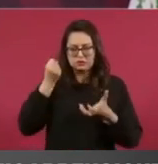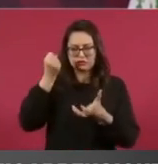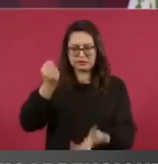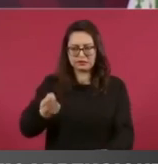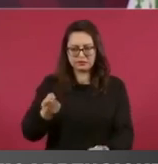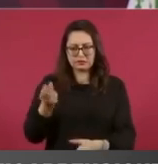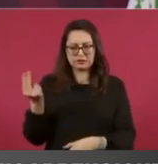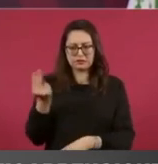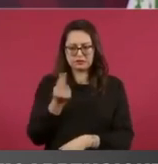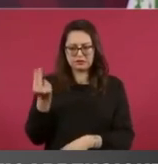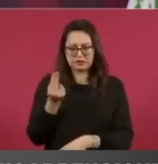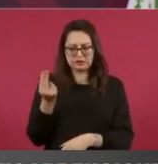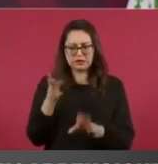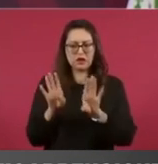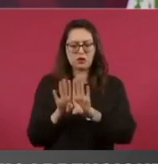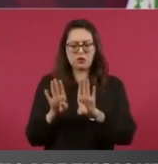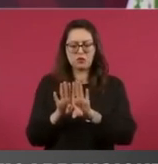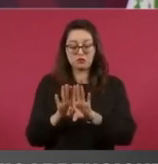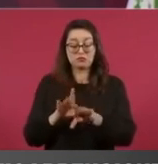y que el gobierno ayude,